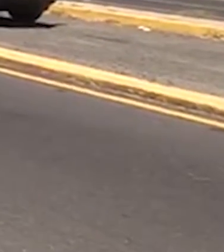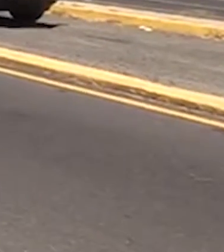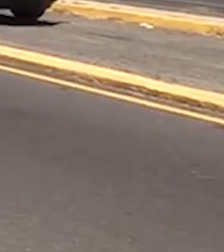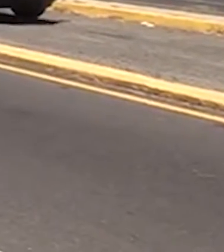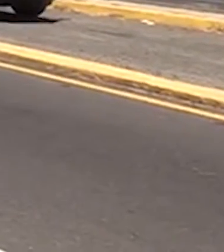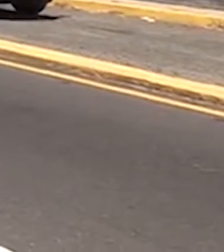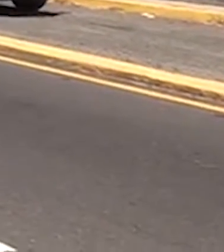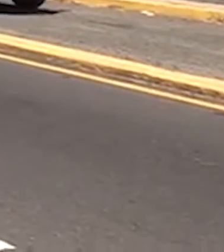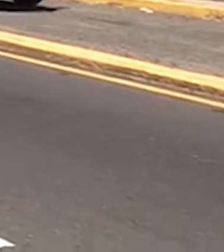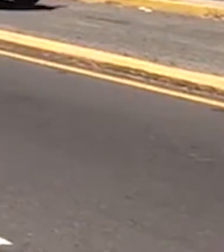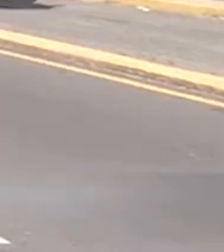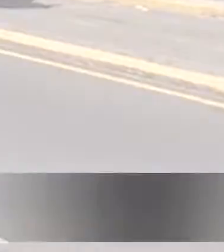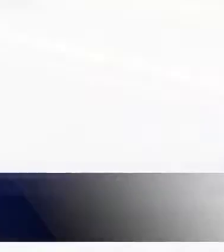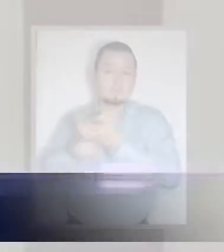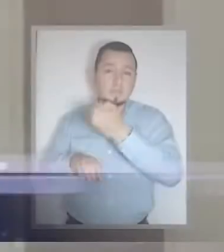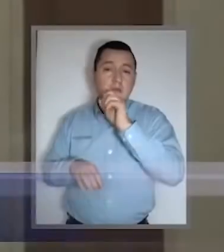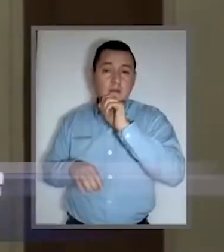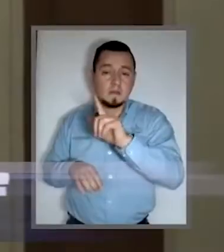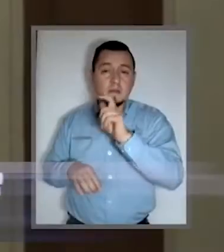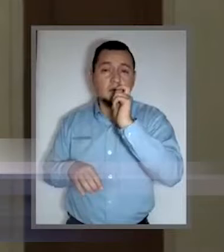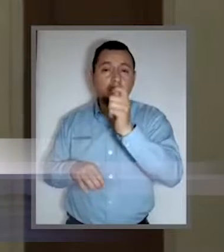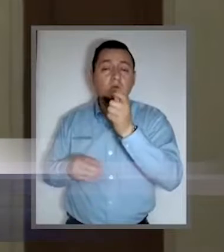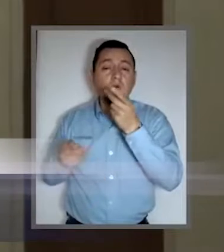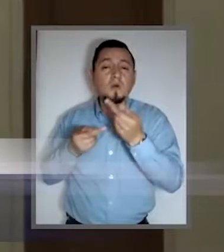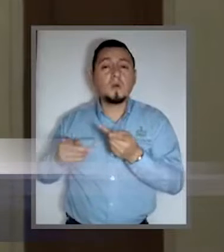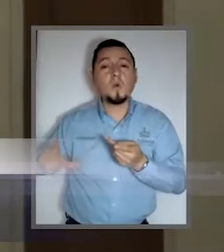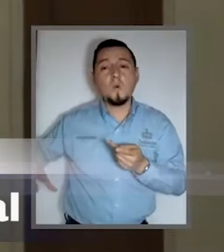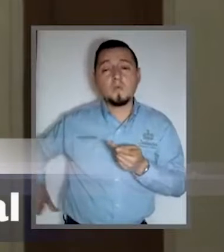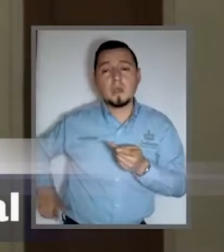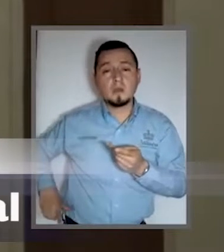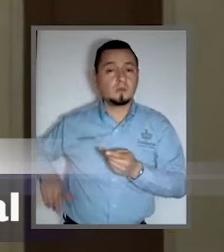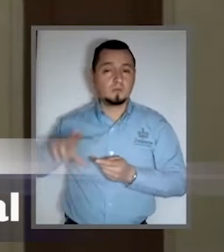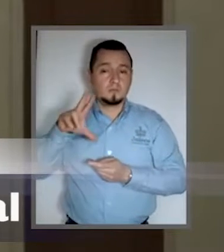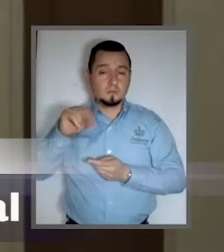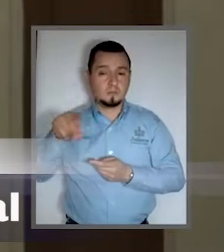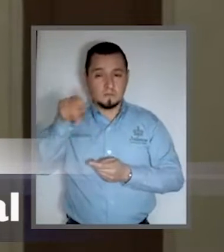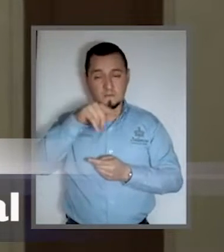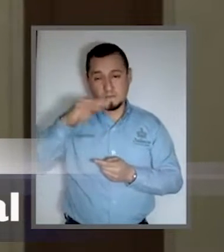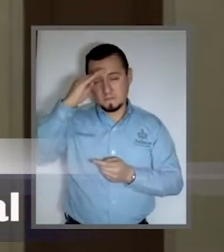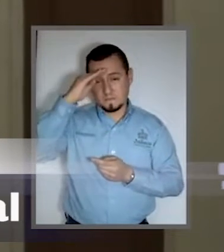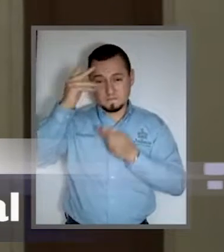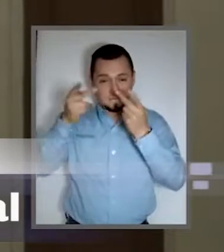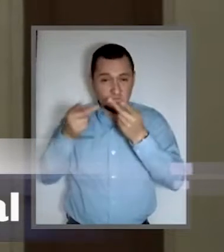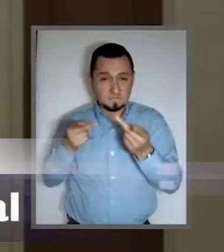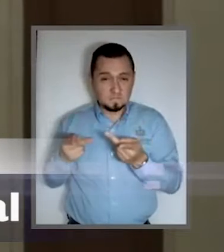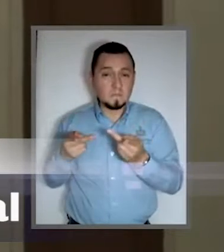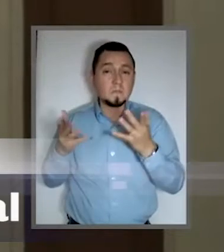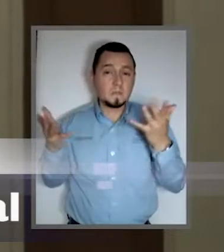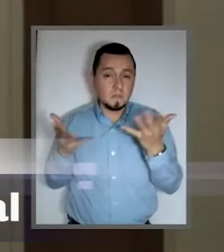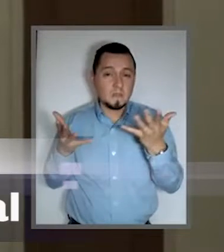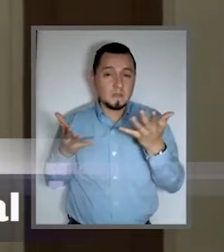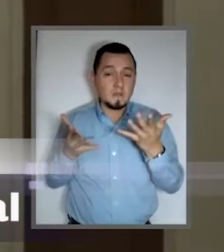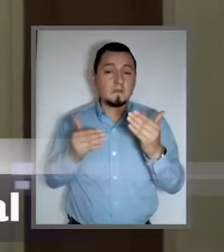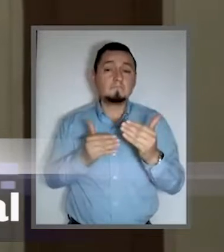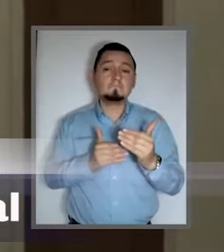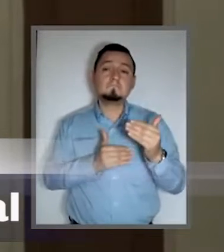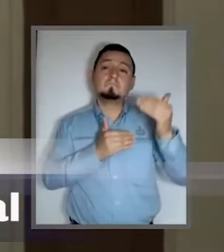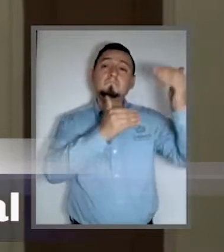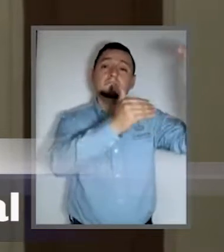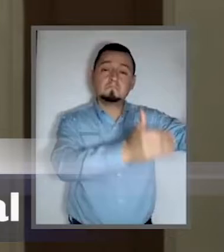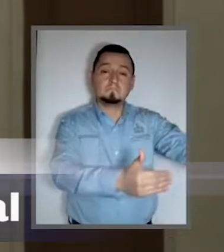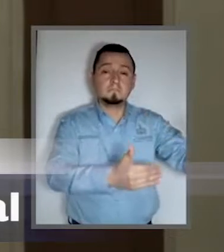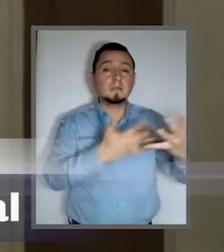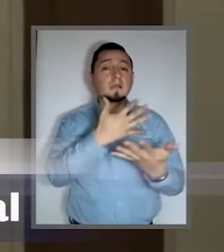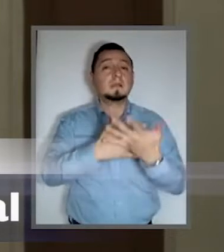Social, Bárbara Casillas. Una cosa solo del gobierno. Y lo que estamos recomendando es que se amplíe la fase cero